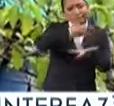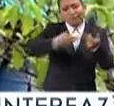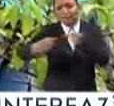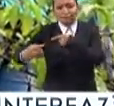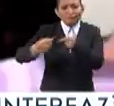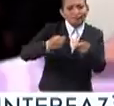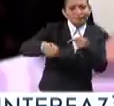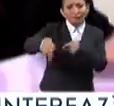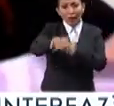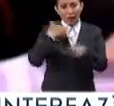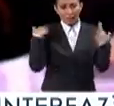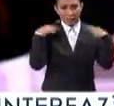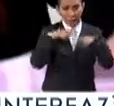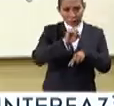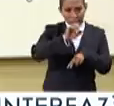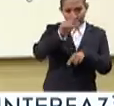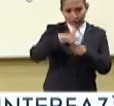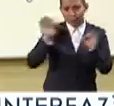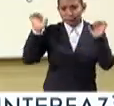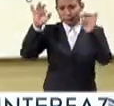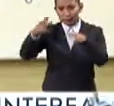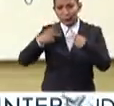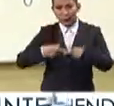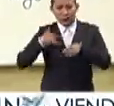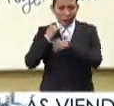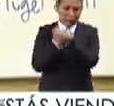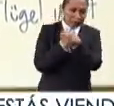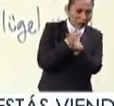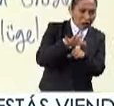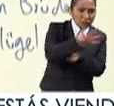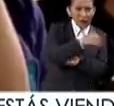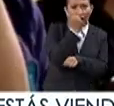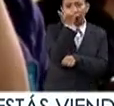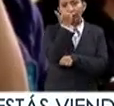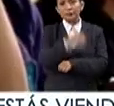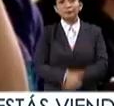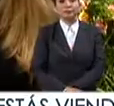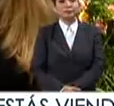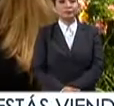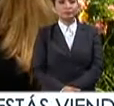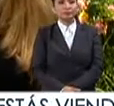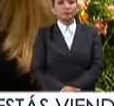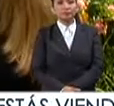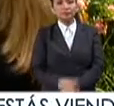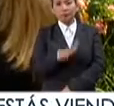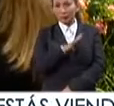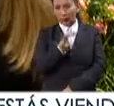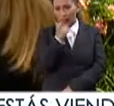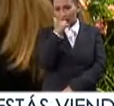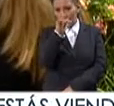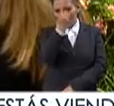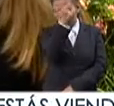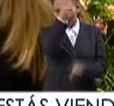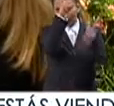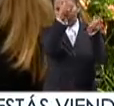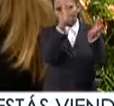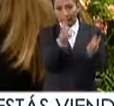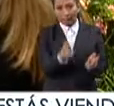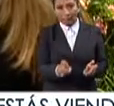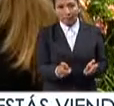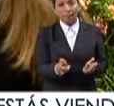debate entre académicos asistentes investigadores y estudiantes hay doce temas